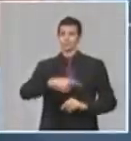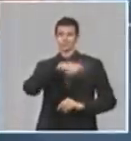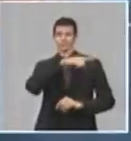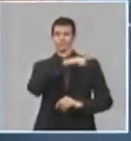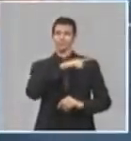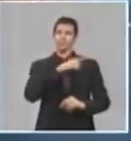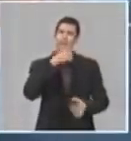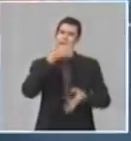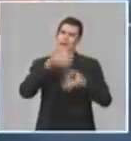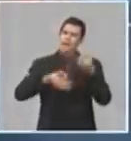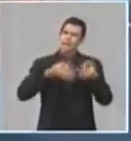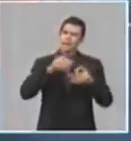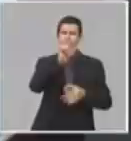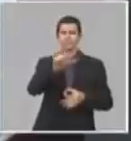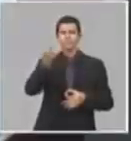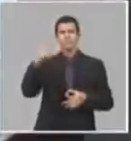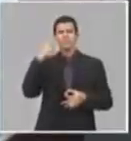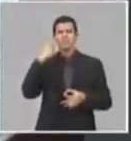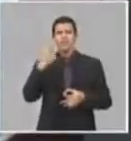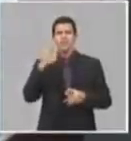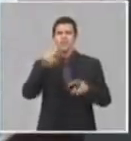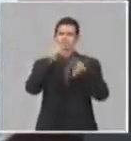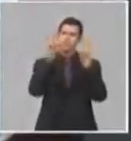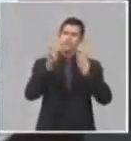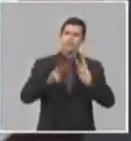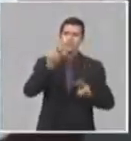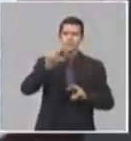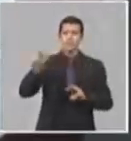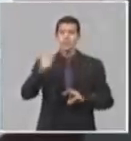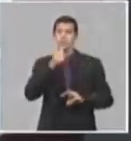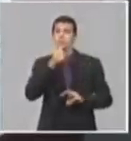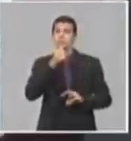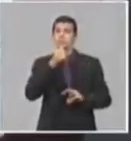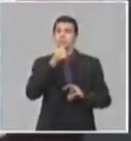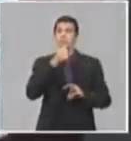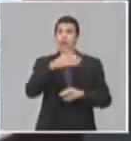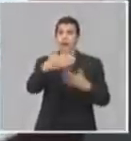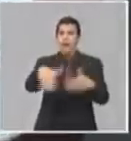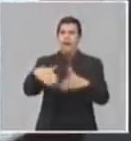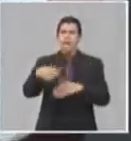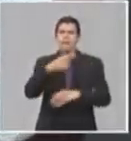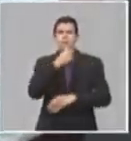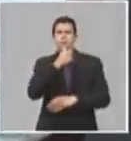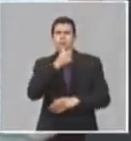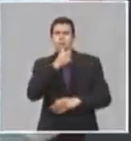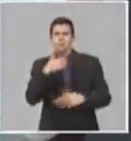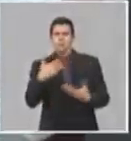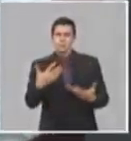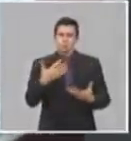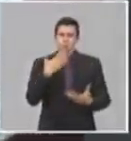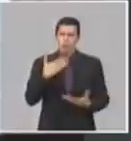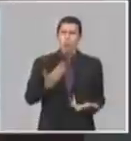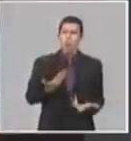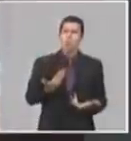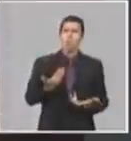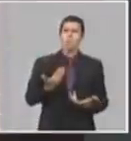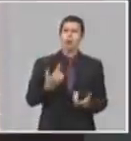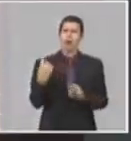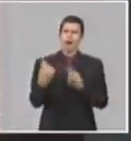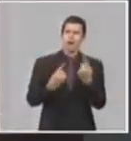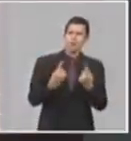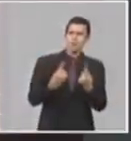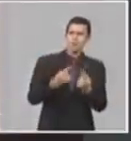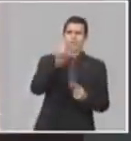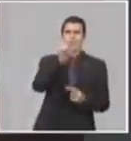benefician a todos los sectores sociales por igual, pero que se saben necesarias para remontar nuestros